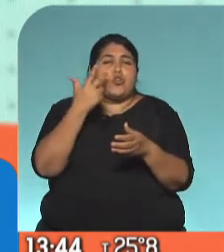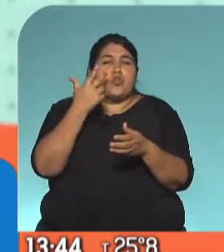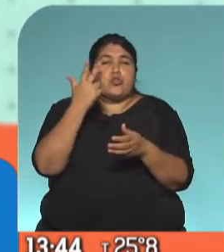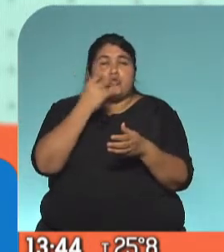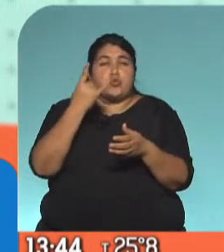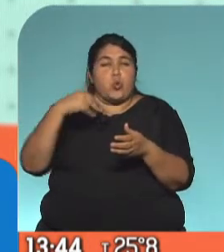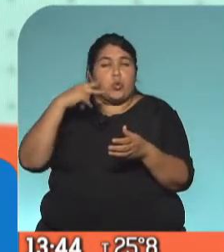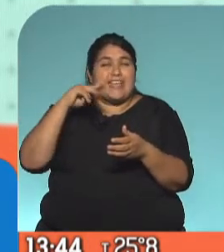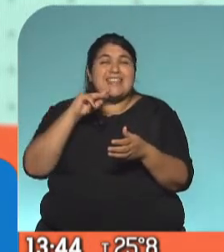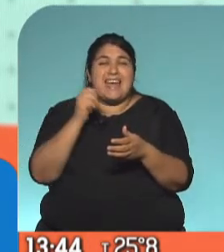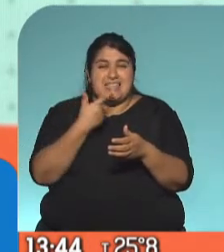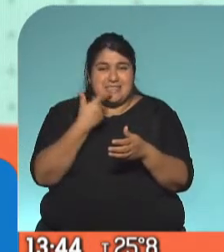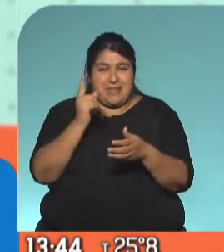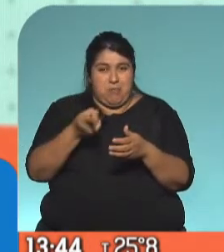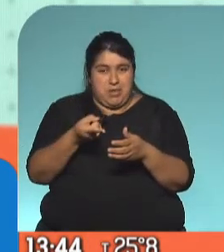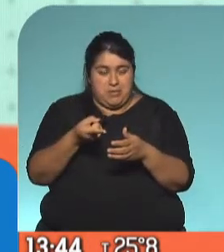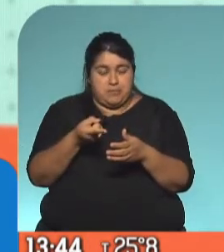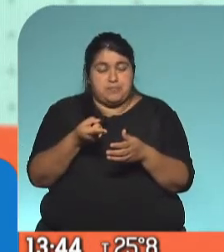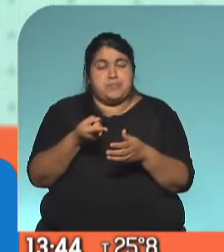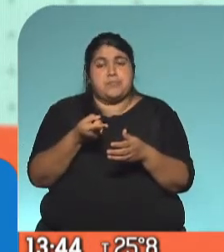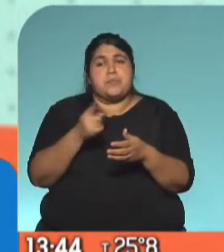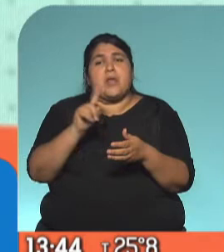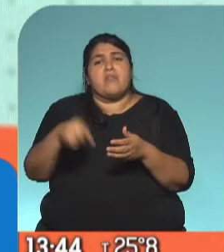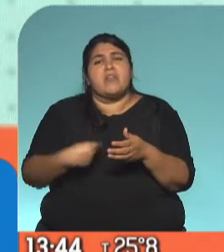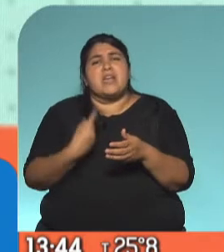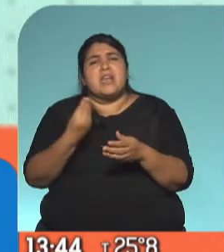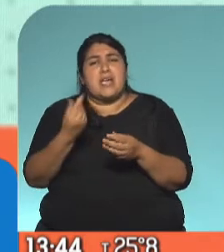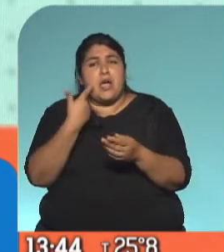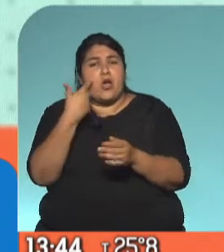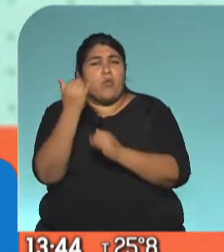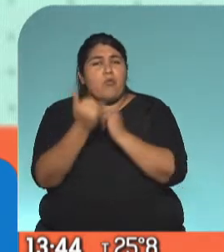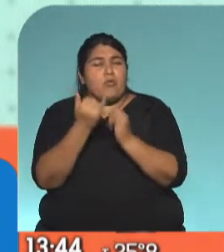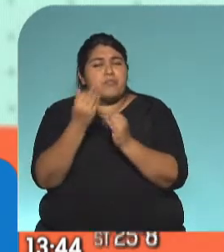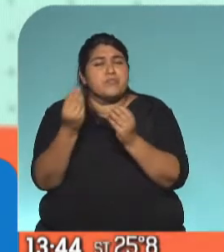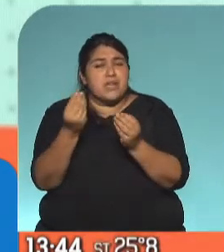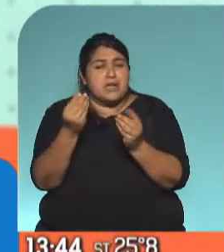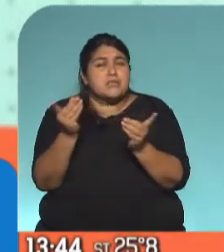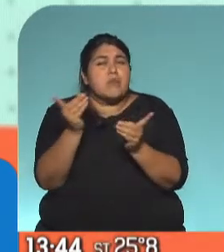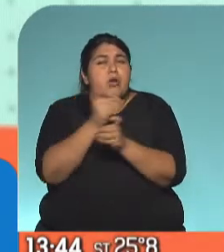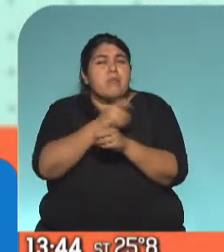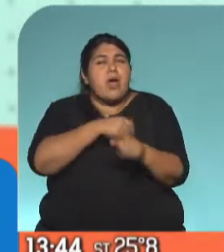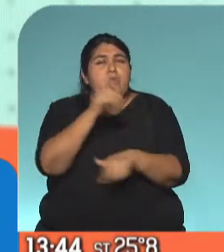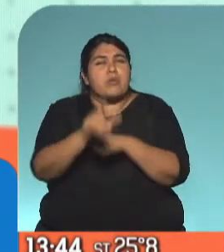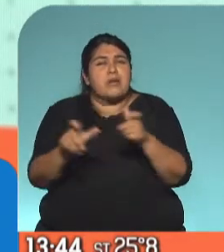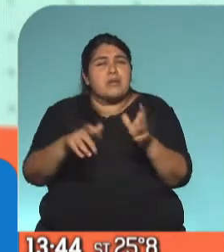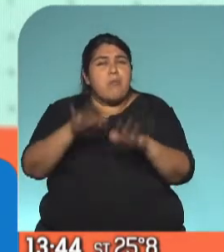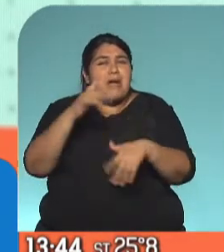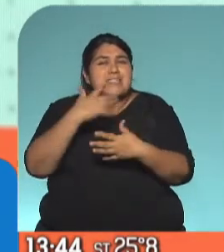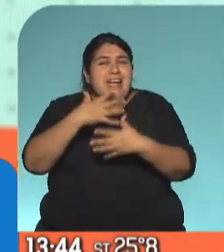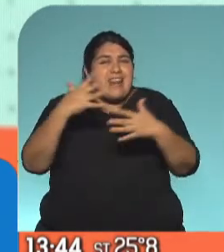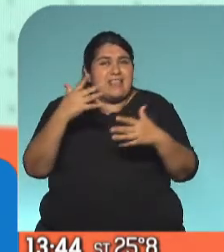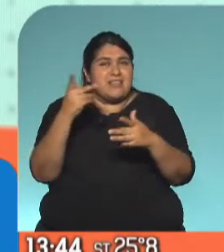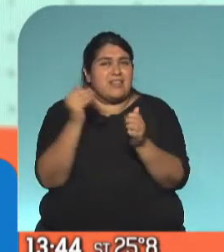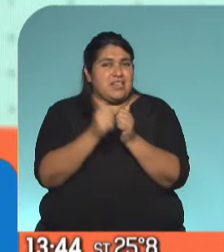se los combate ferozmente, provocando lo que algunos describen como la crisis humanitaria más grande de la